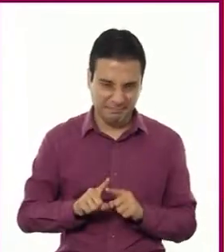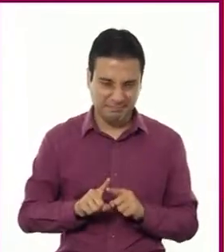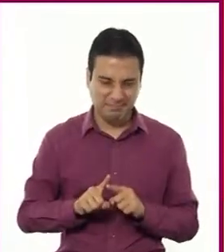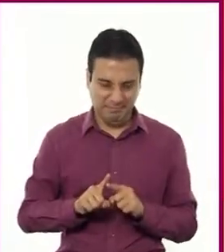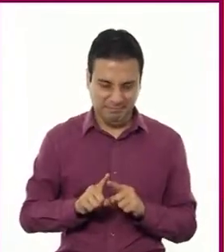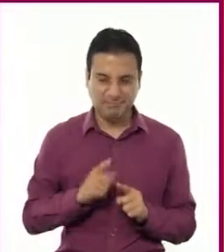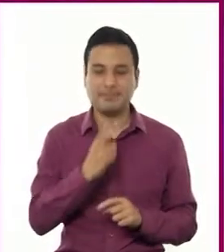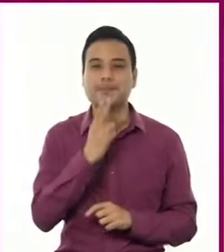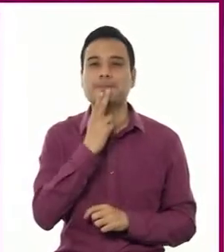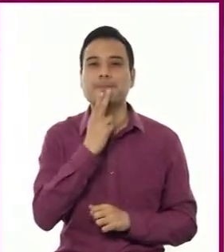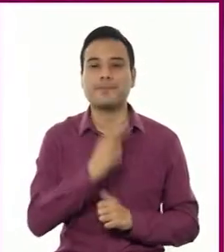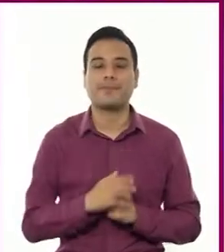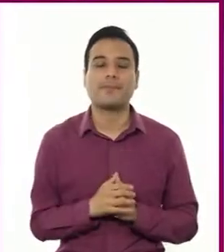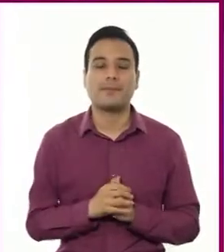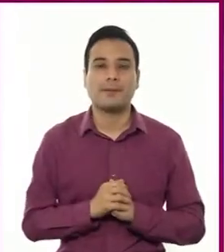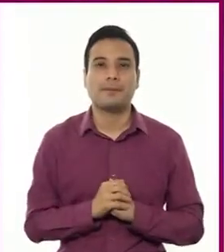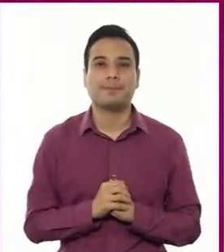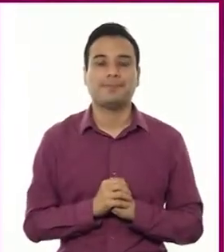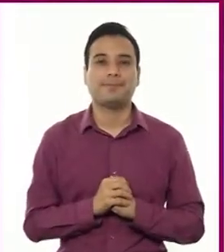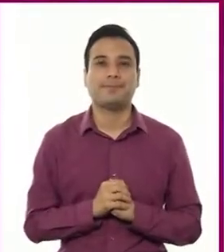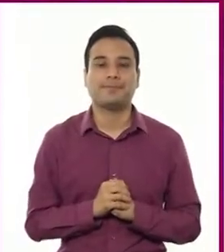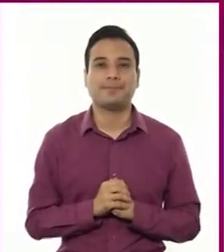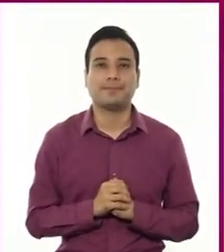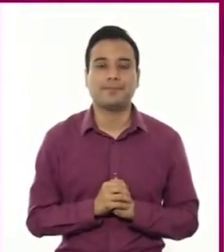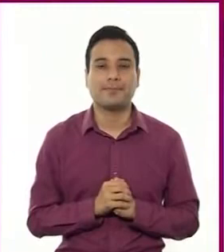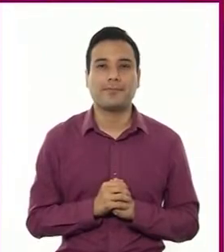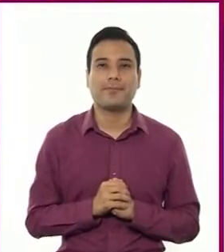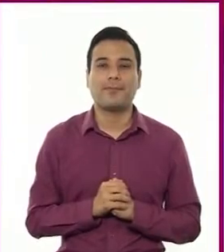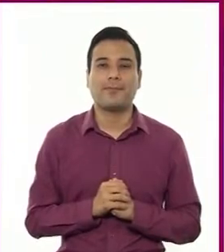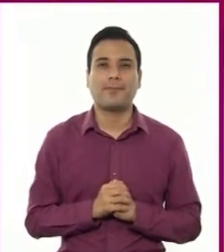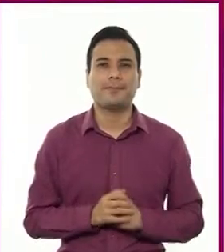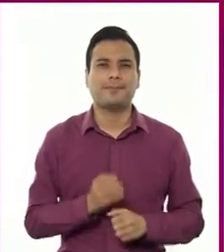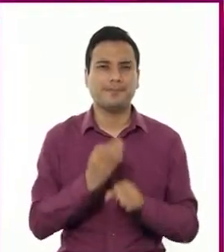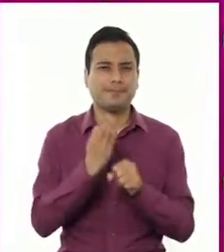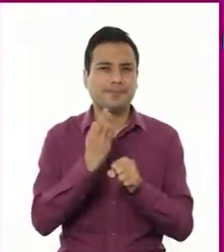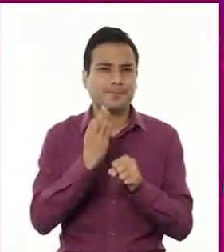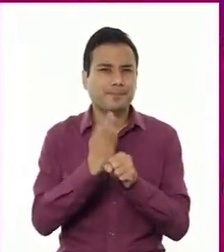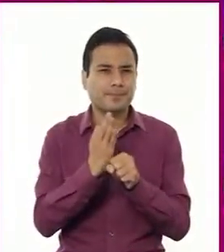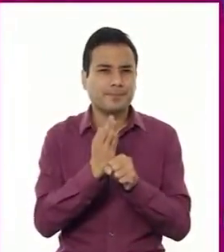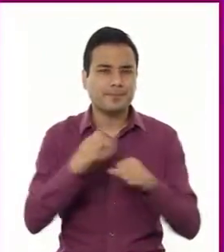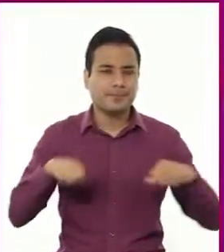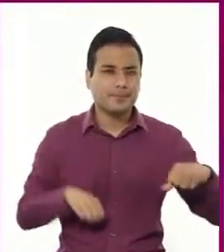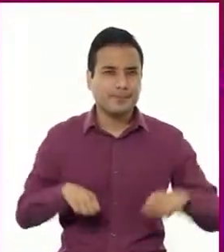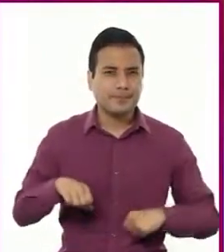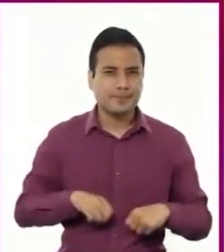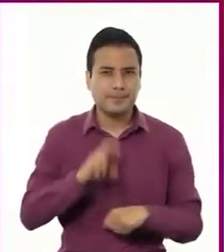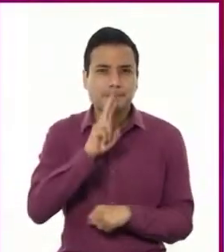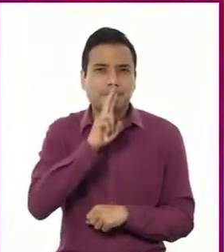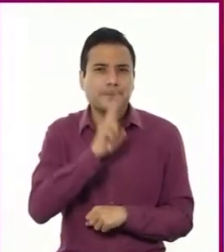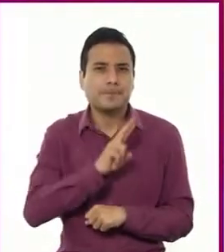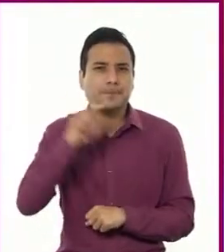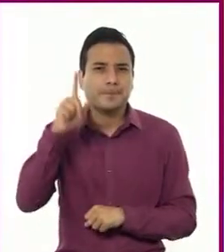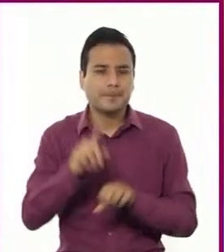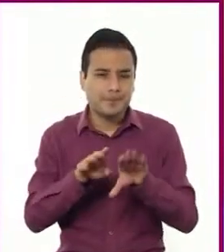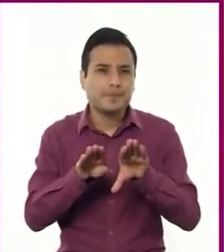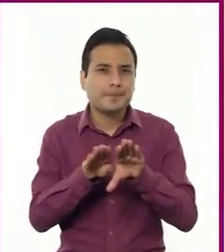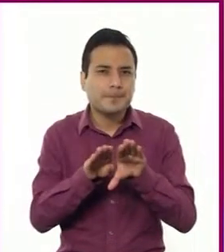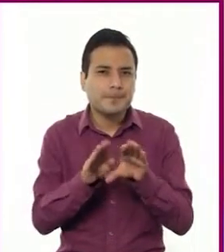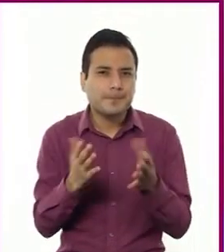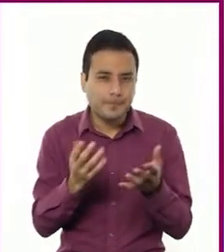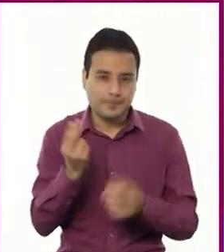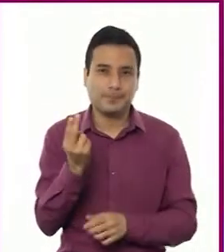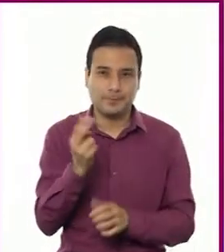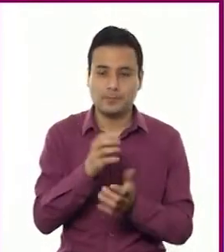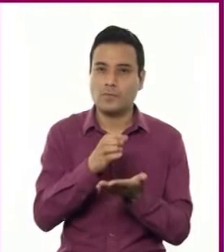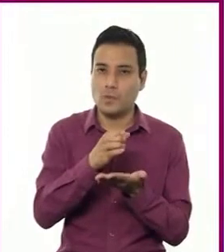a resolver. Para lograr un mejor desempeño en sus actividades, les recomiendo tener siempre cerca de ustedes su